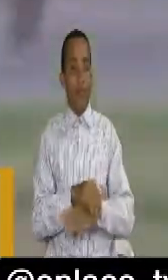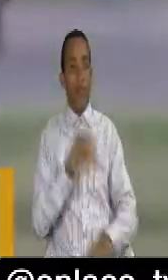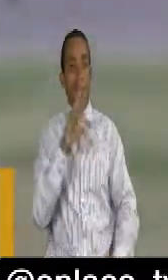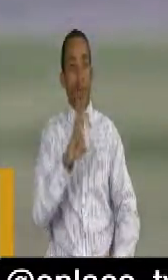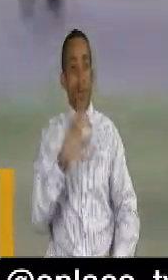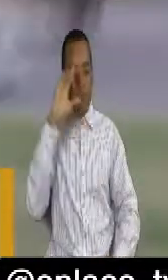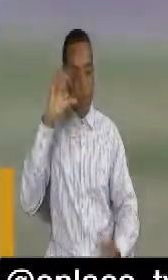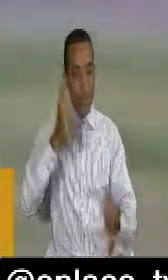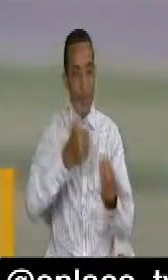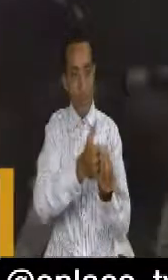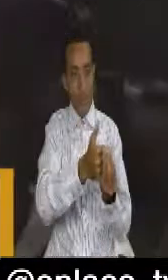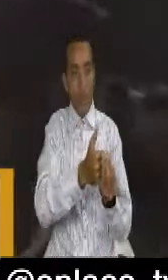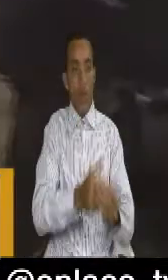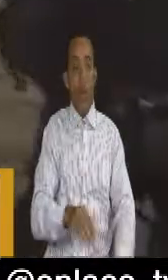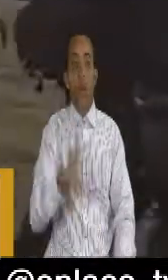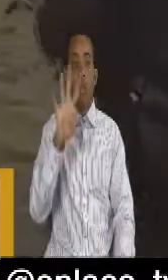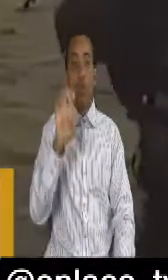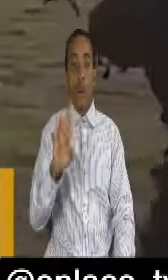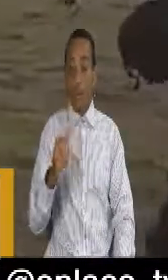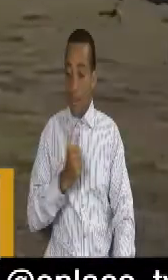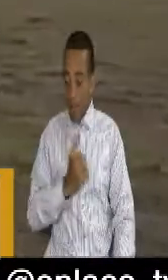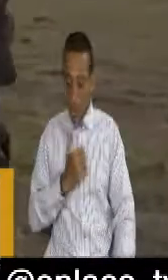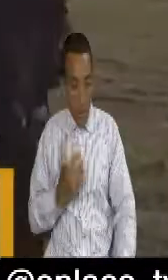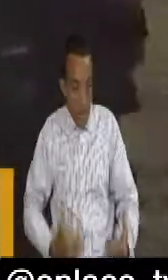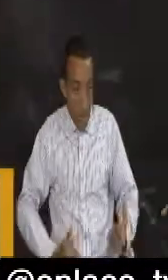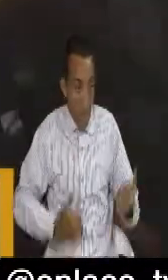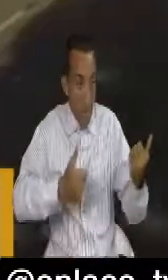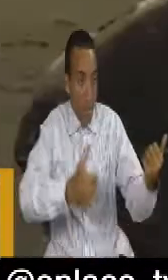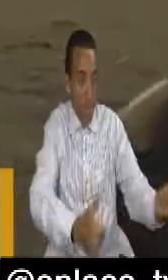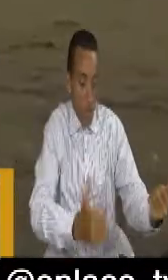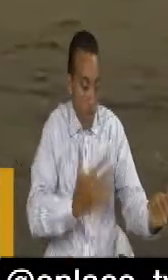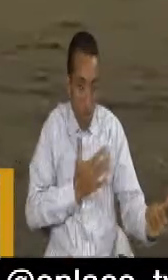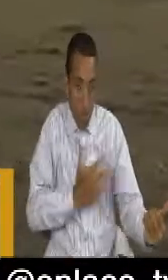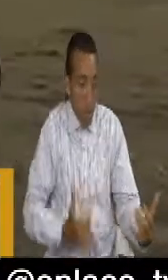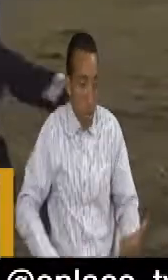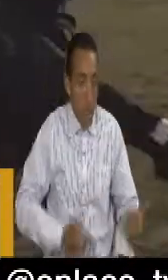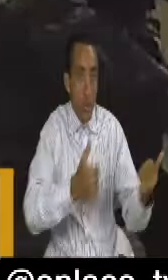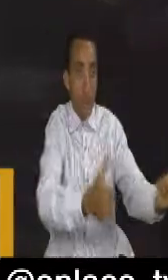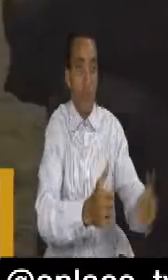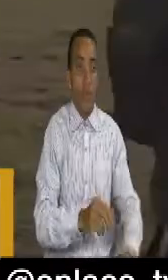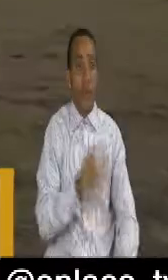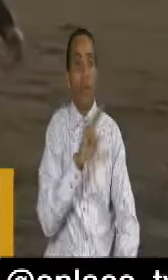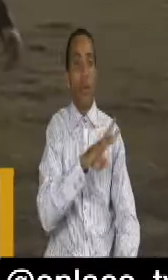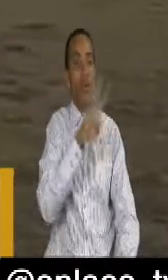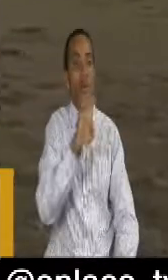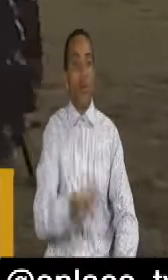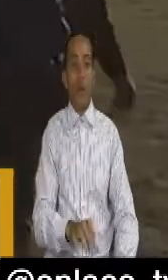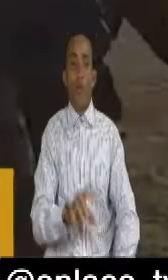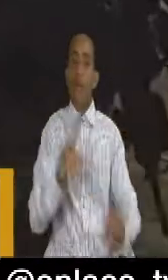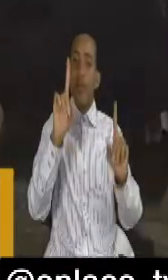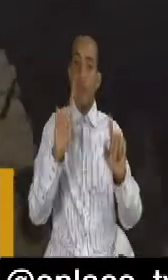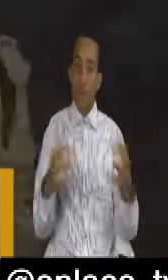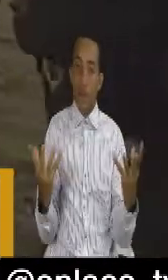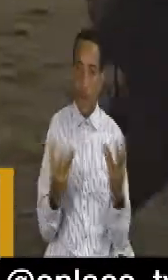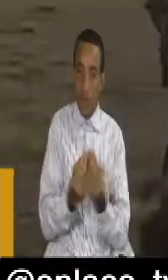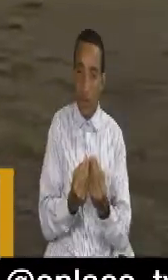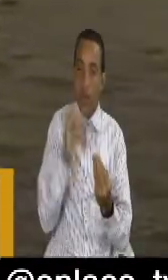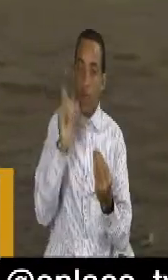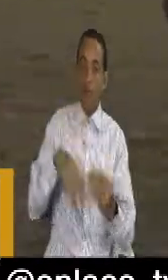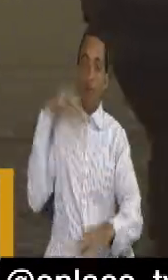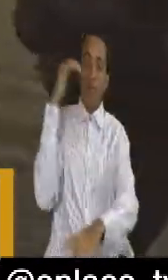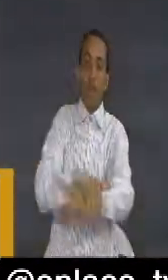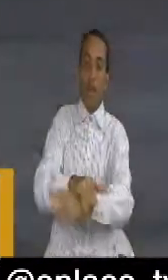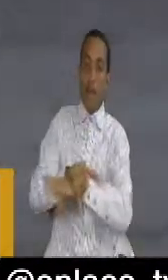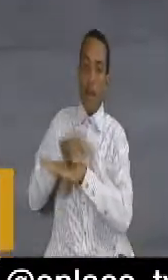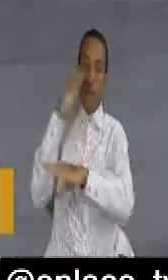de esta organización han dejado las armas voluntariamente. De igual forma, 29 personas de grupos armados organizados fueron detenidas, de